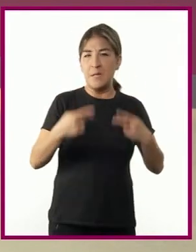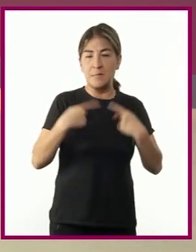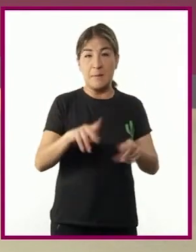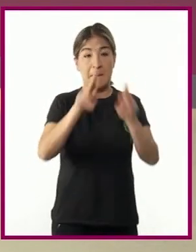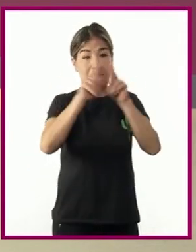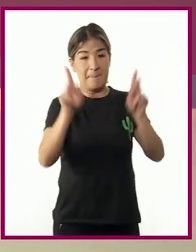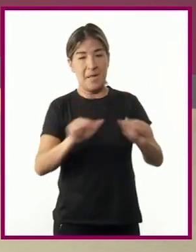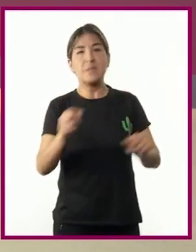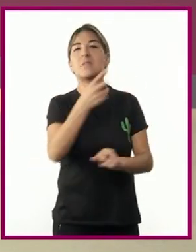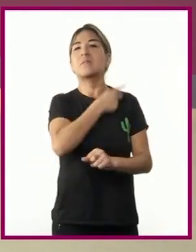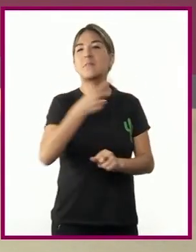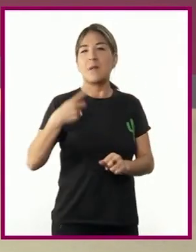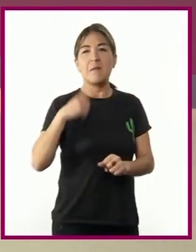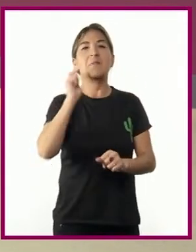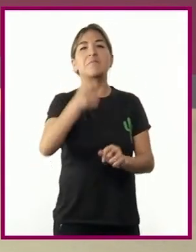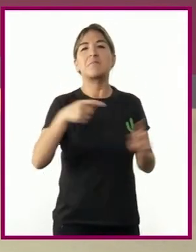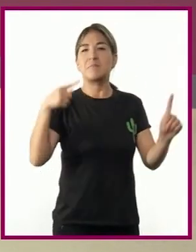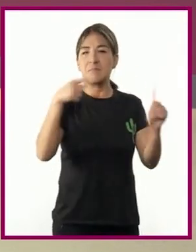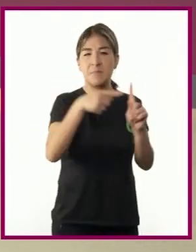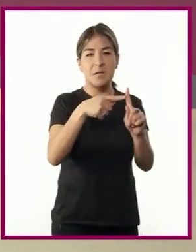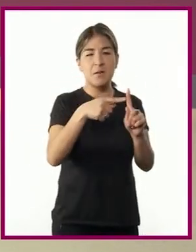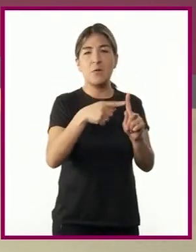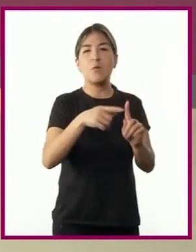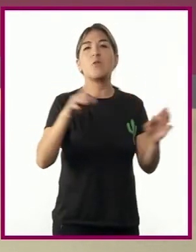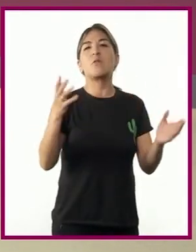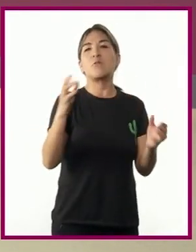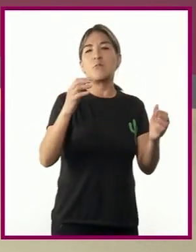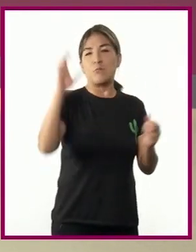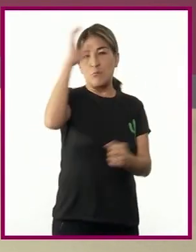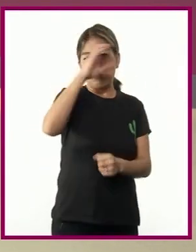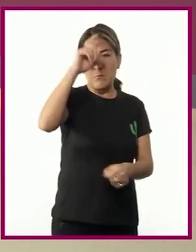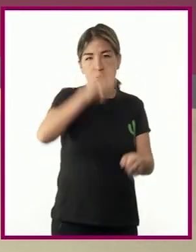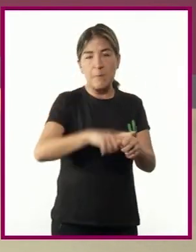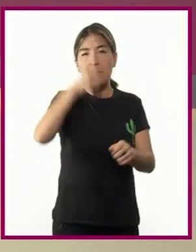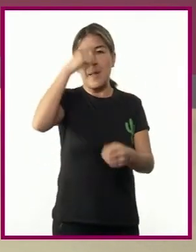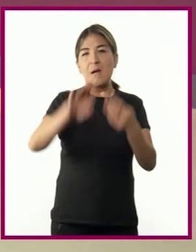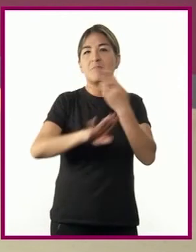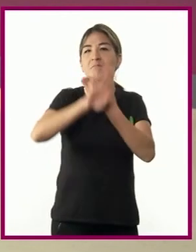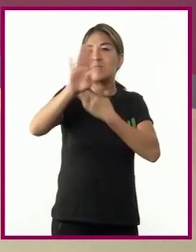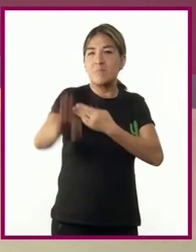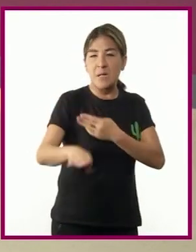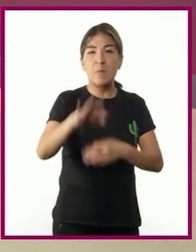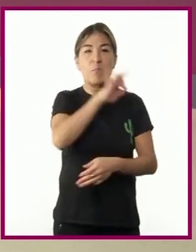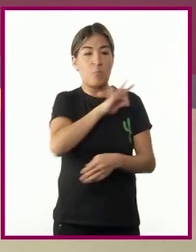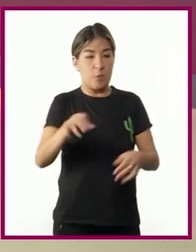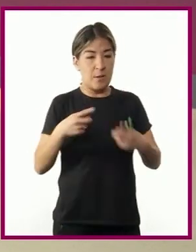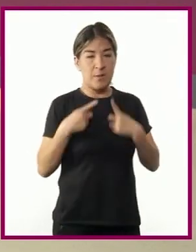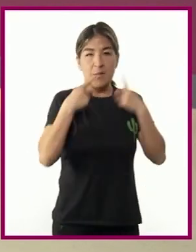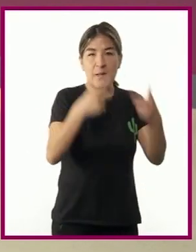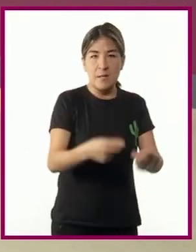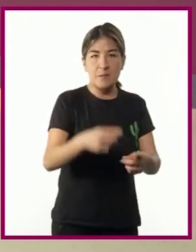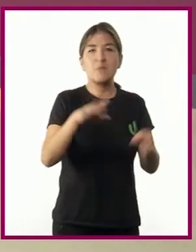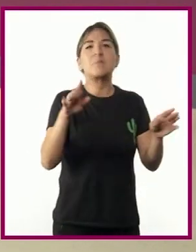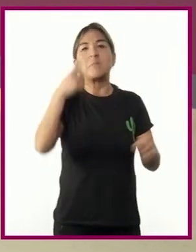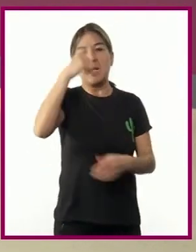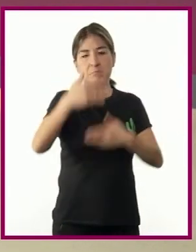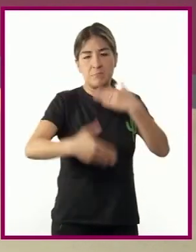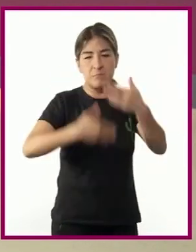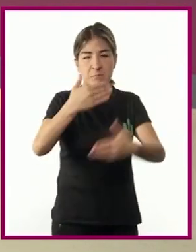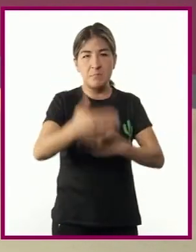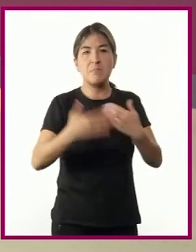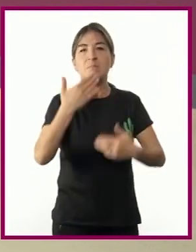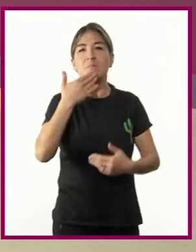paz debe ser considerada como una cultura preventiva que garantice los mecanismos